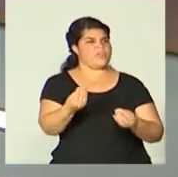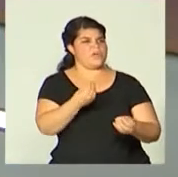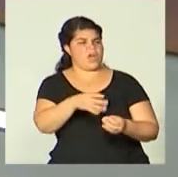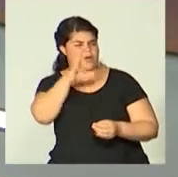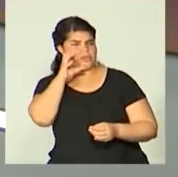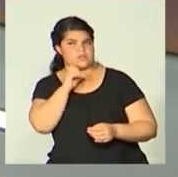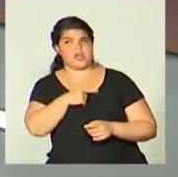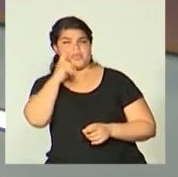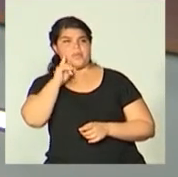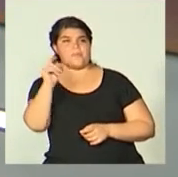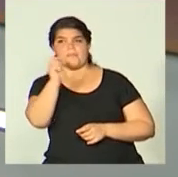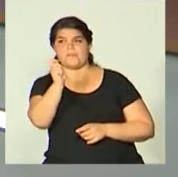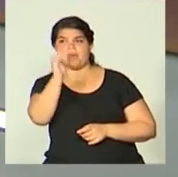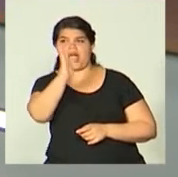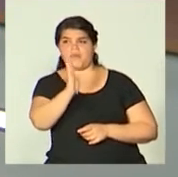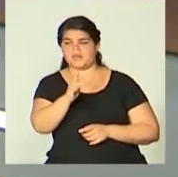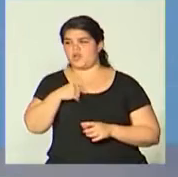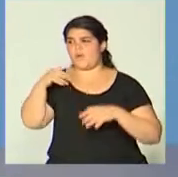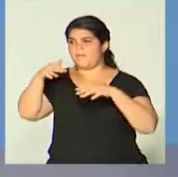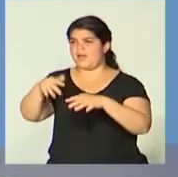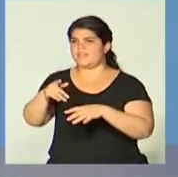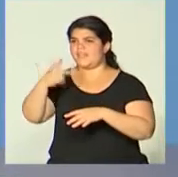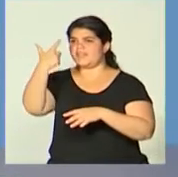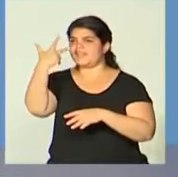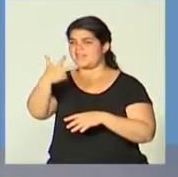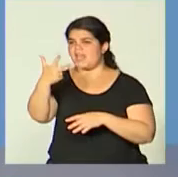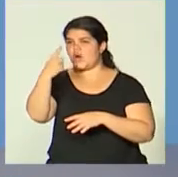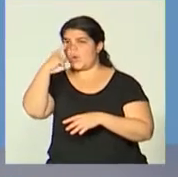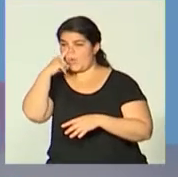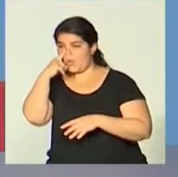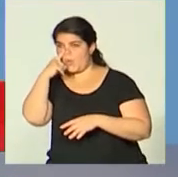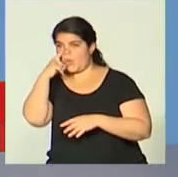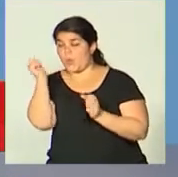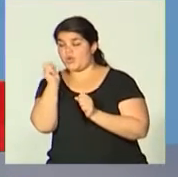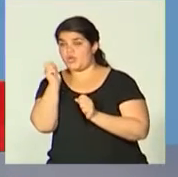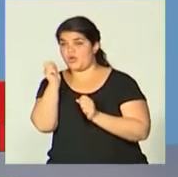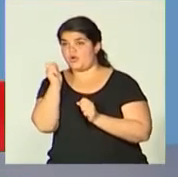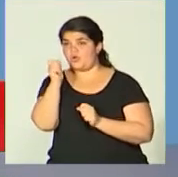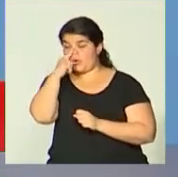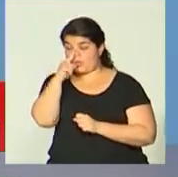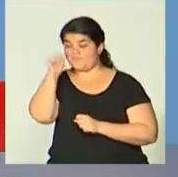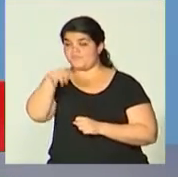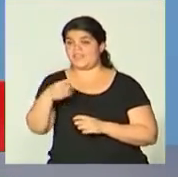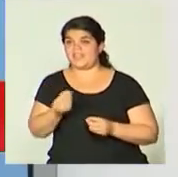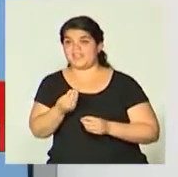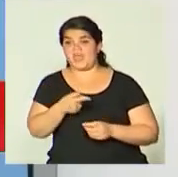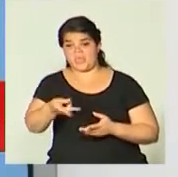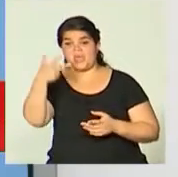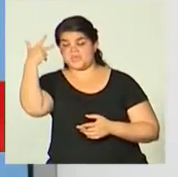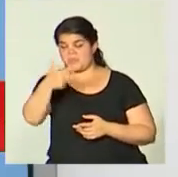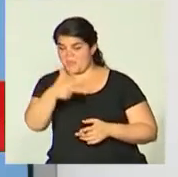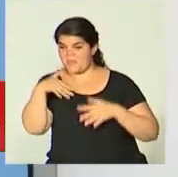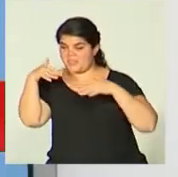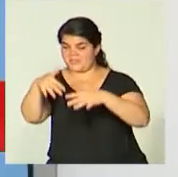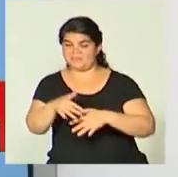la marcha fue el 3 de junio 13 de junio y esta es la segunda marcha con esta consigna se realizó un impulso más para